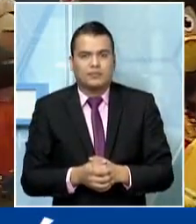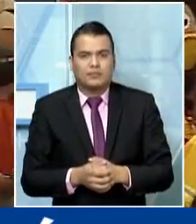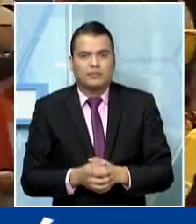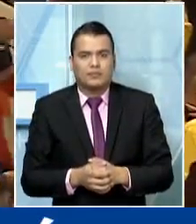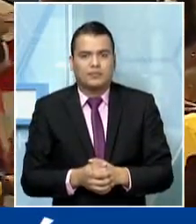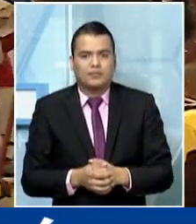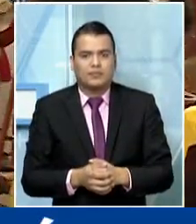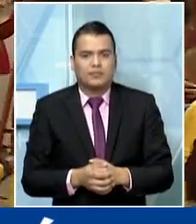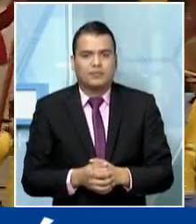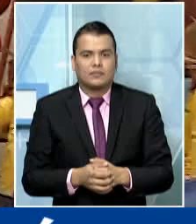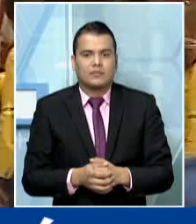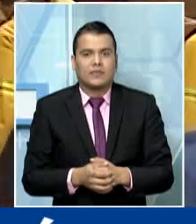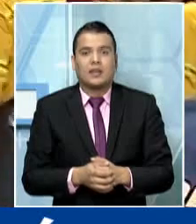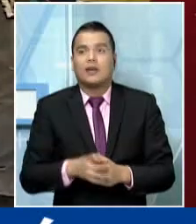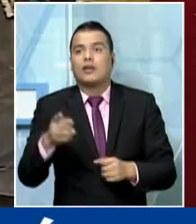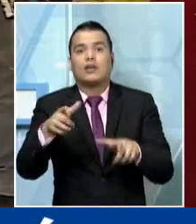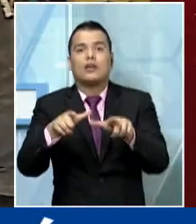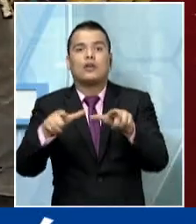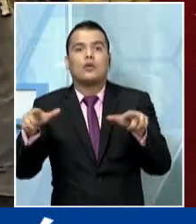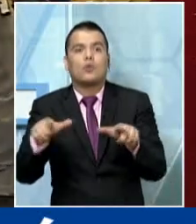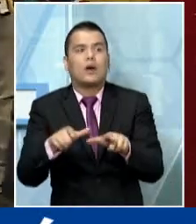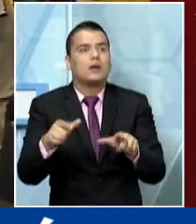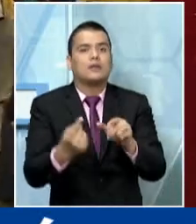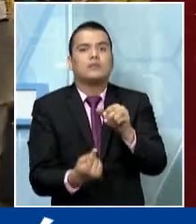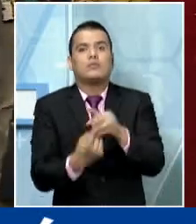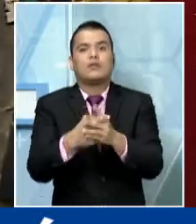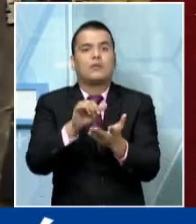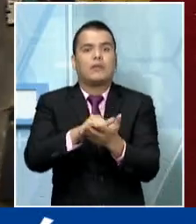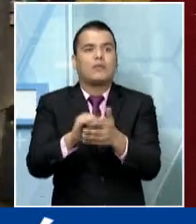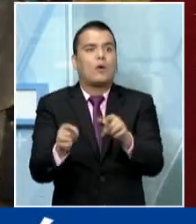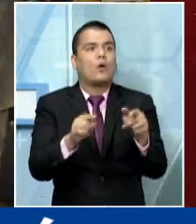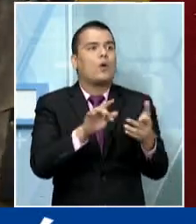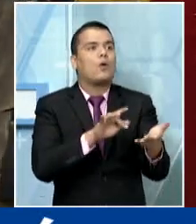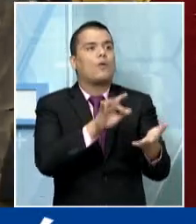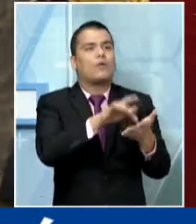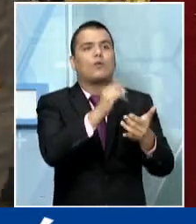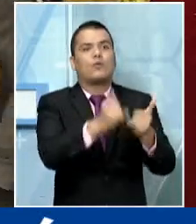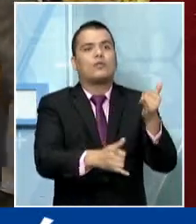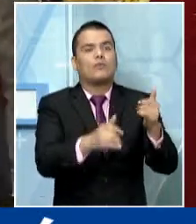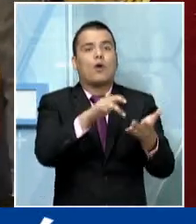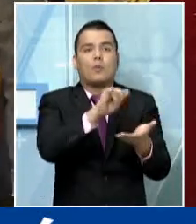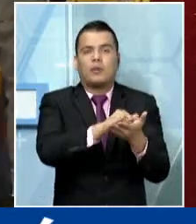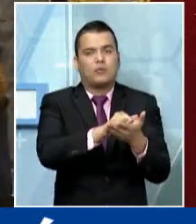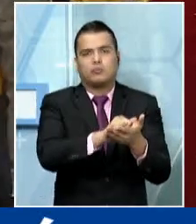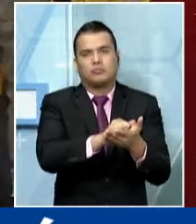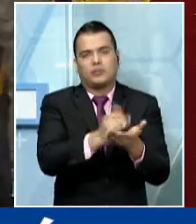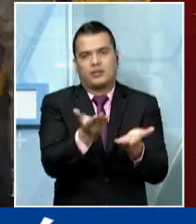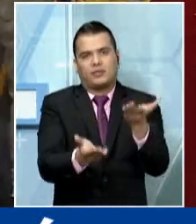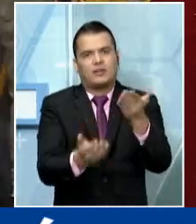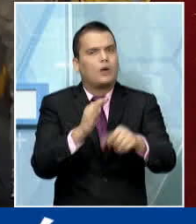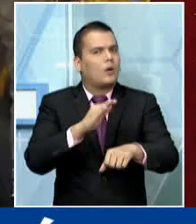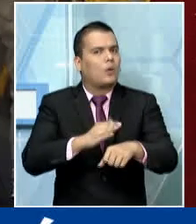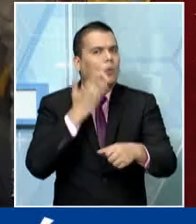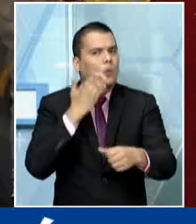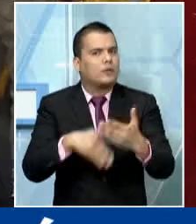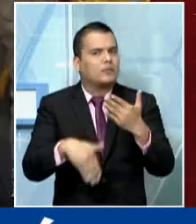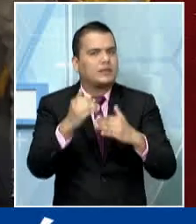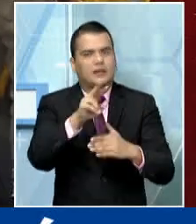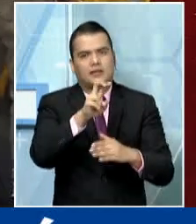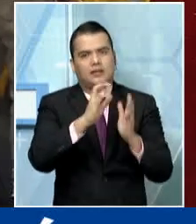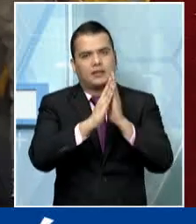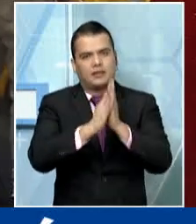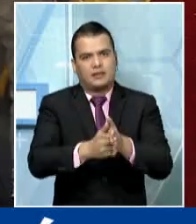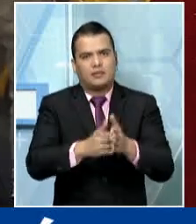de llegada, no siempre es el mismo. La primera caravana de este alumbrado móvil comenzará el 7 de diciembre en el Coliseo del Pueblo y